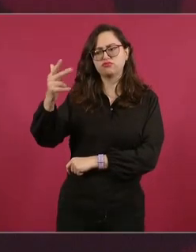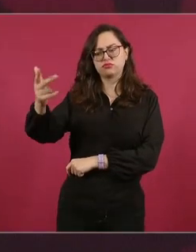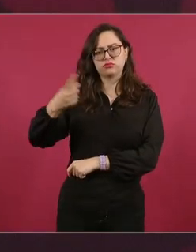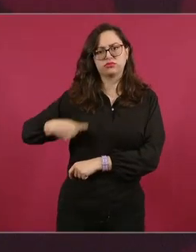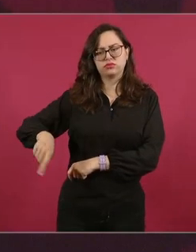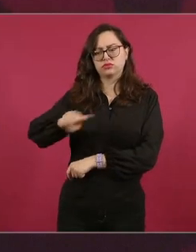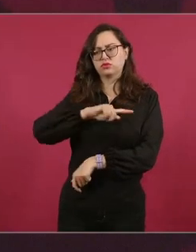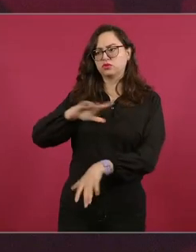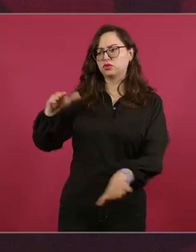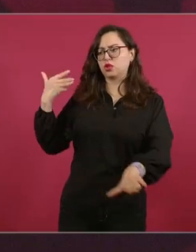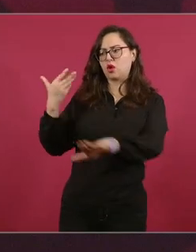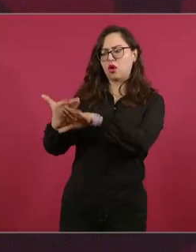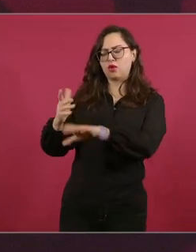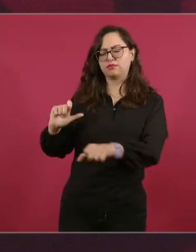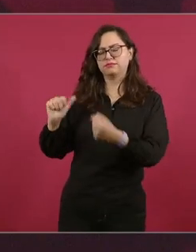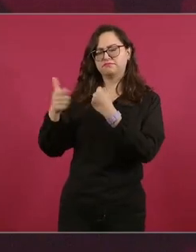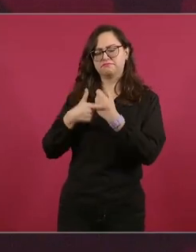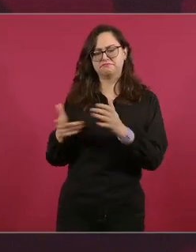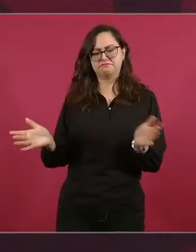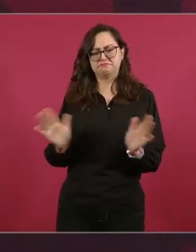contra de